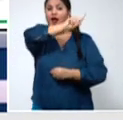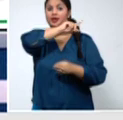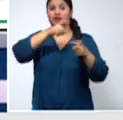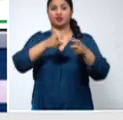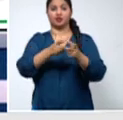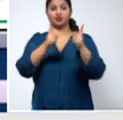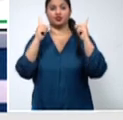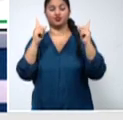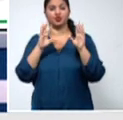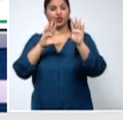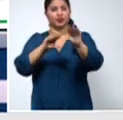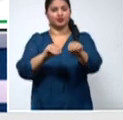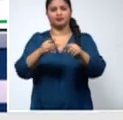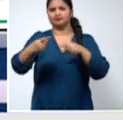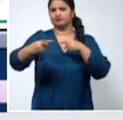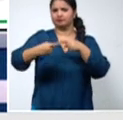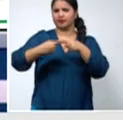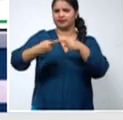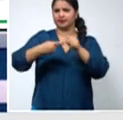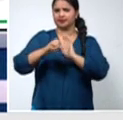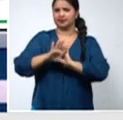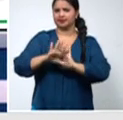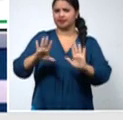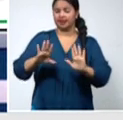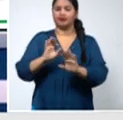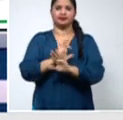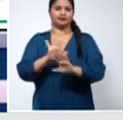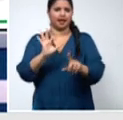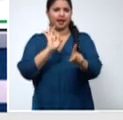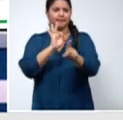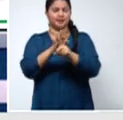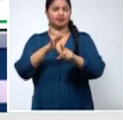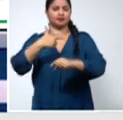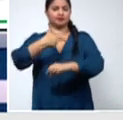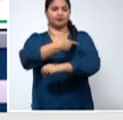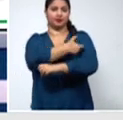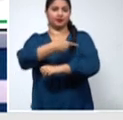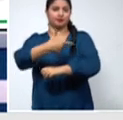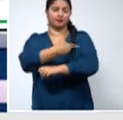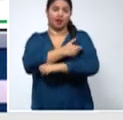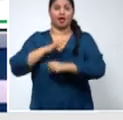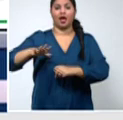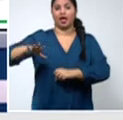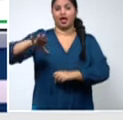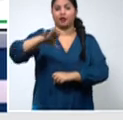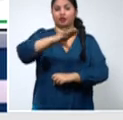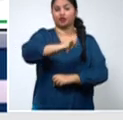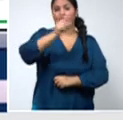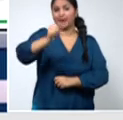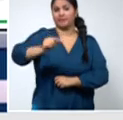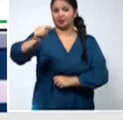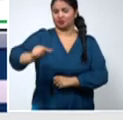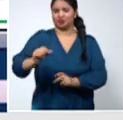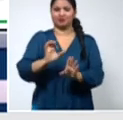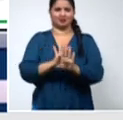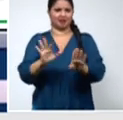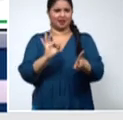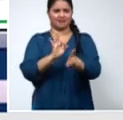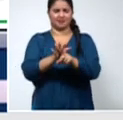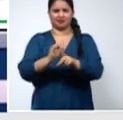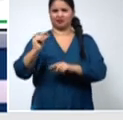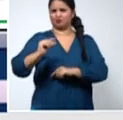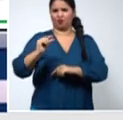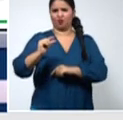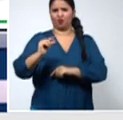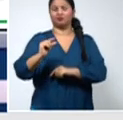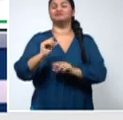al momento en que podamos ir a una vacunación masiva de la población con seguridad. Como siempre, nos acompaña